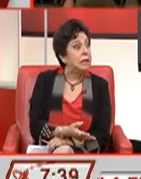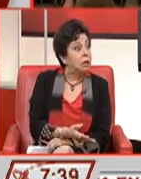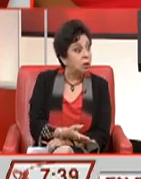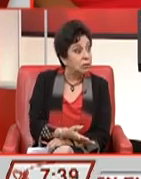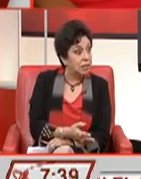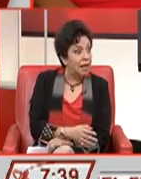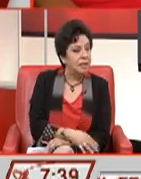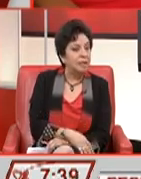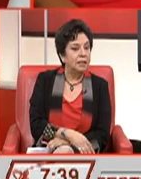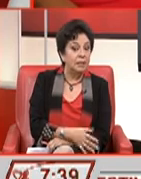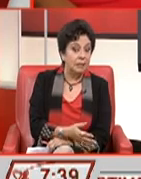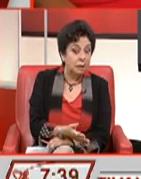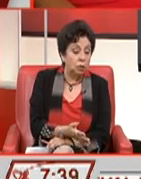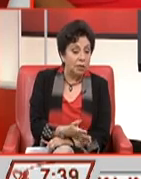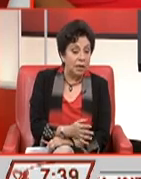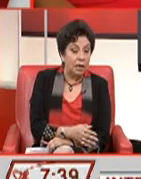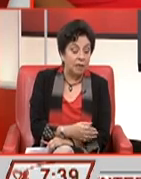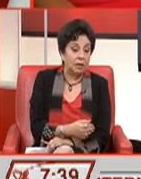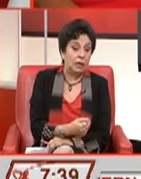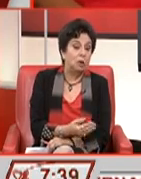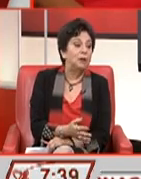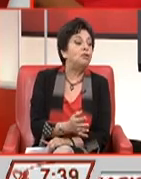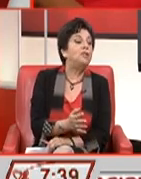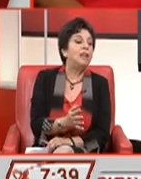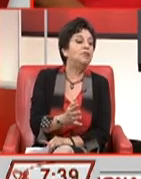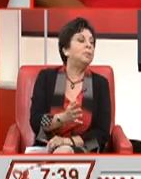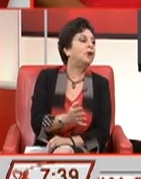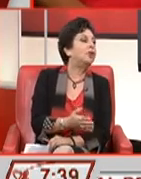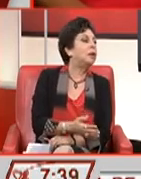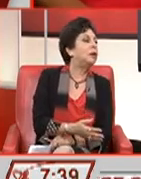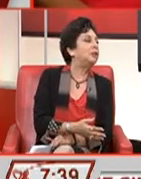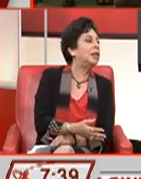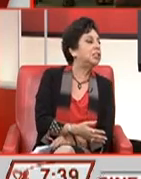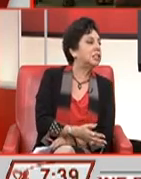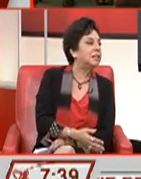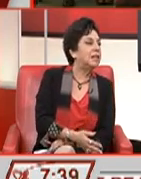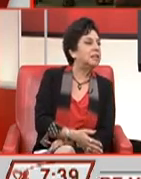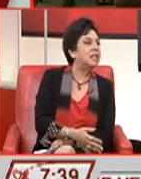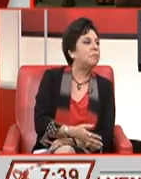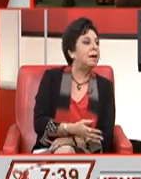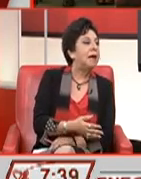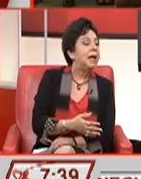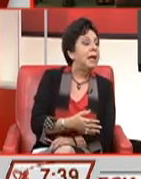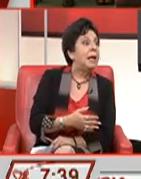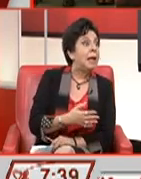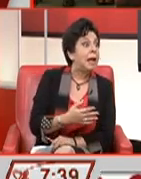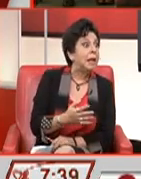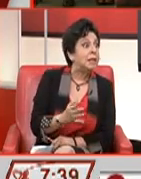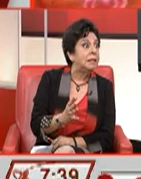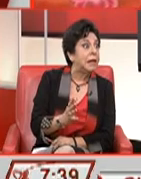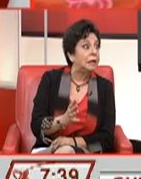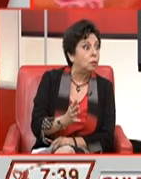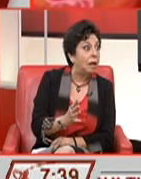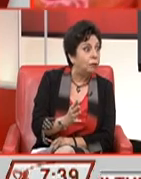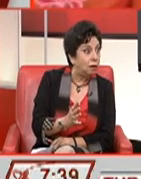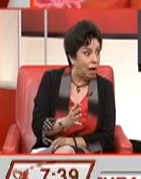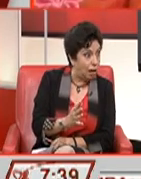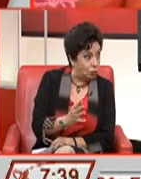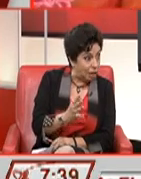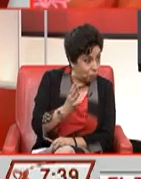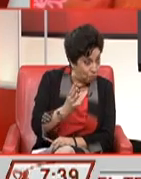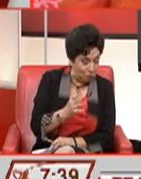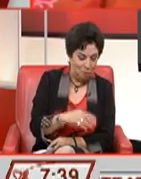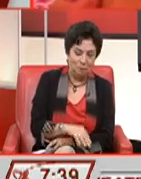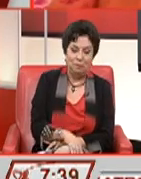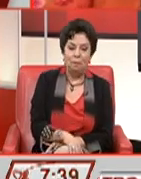leche Liconza, que distribuye el gobierno federal. Yo me acordaba cuando era chiquita que se llamaba la casa de la reguladora,